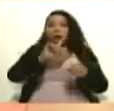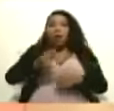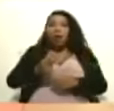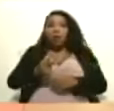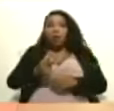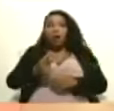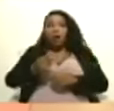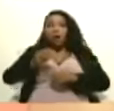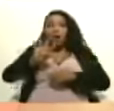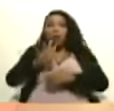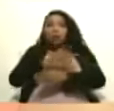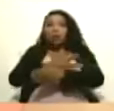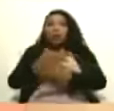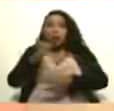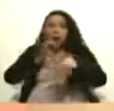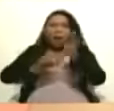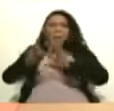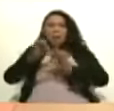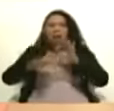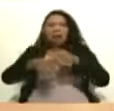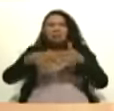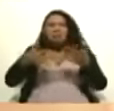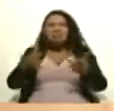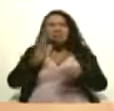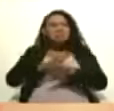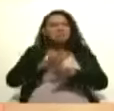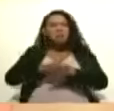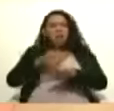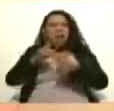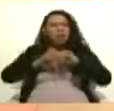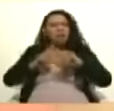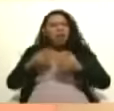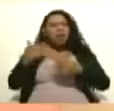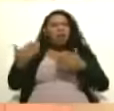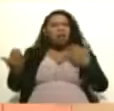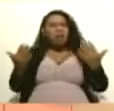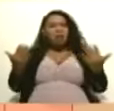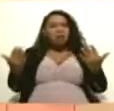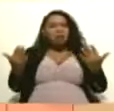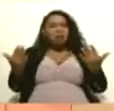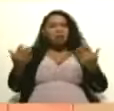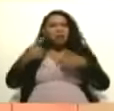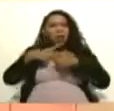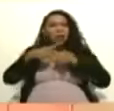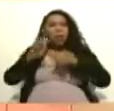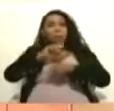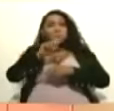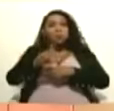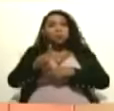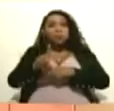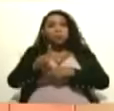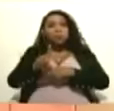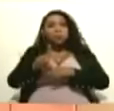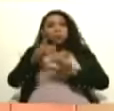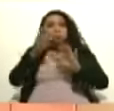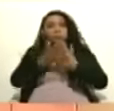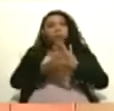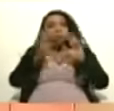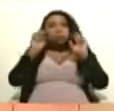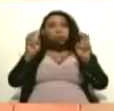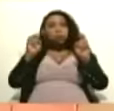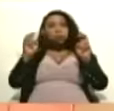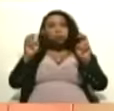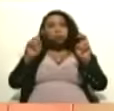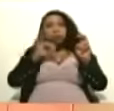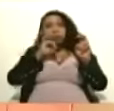millones Si pudiera por favor explicar eh Por qué esa diferencia la otra pregunta está relacionada con